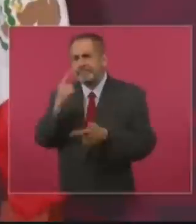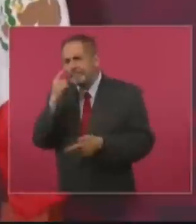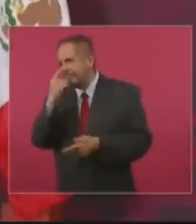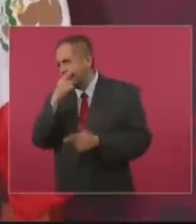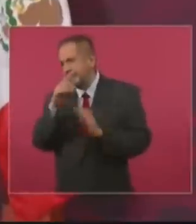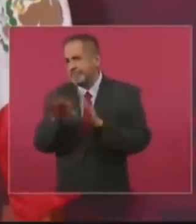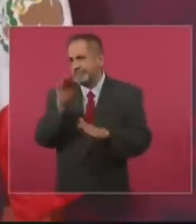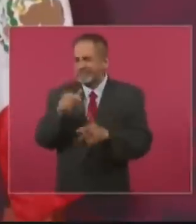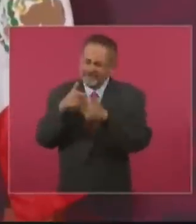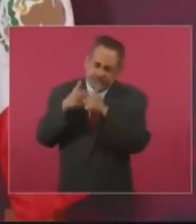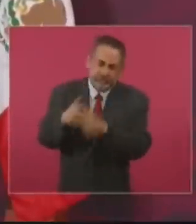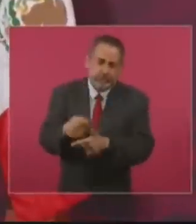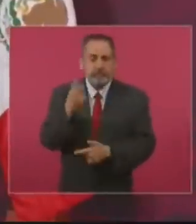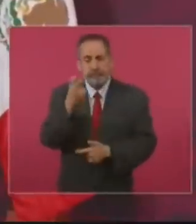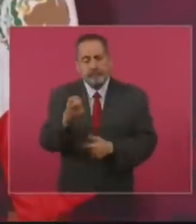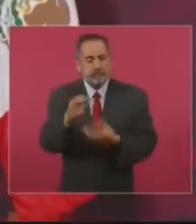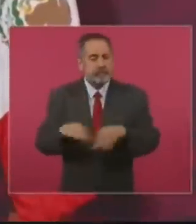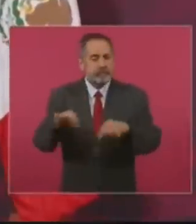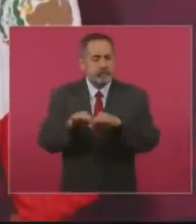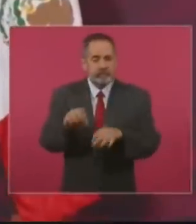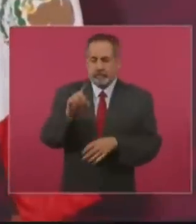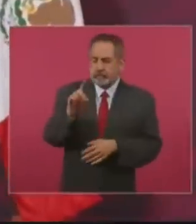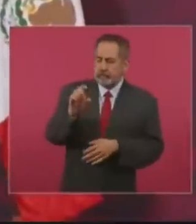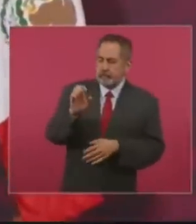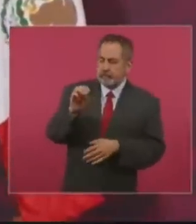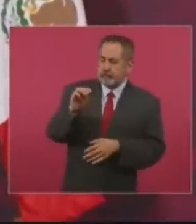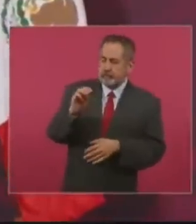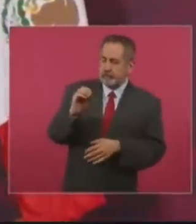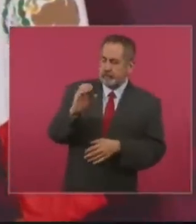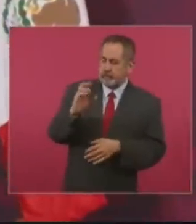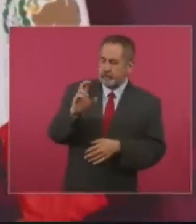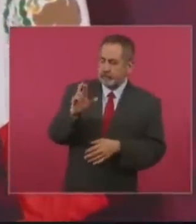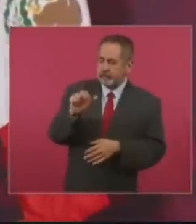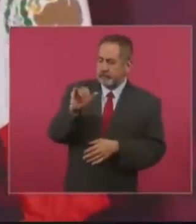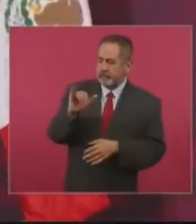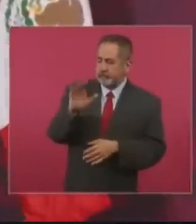no solo como sistema político